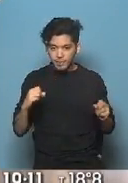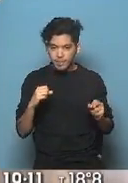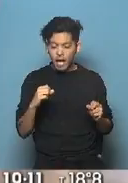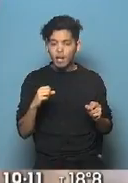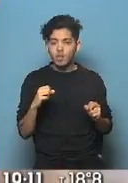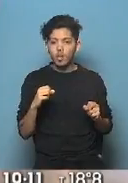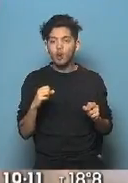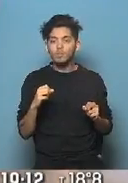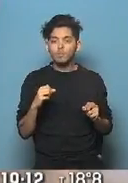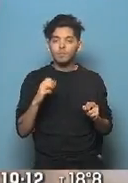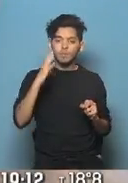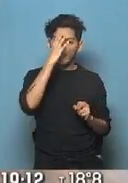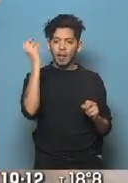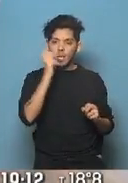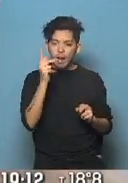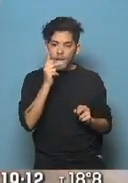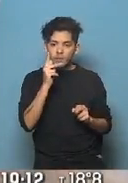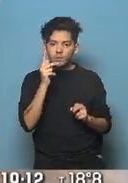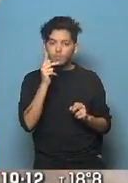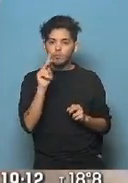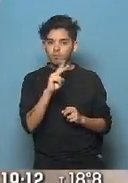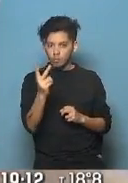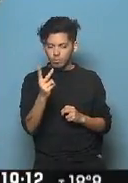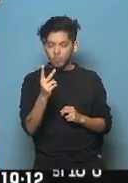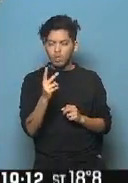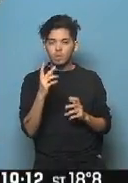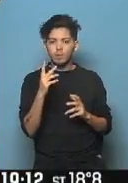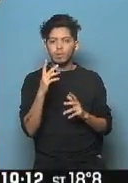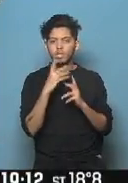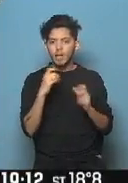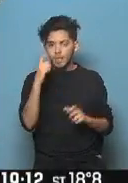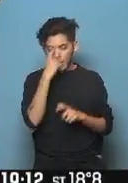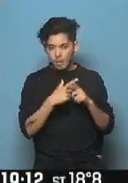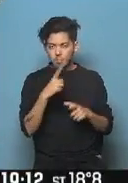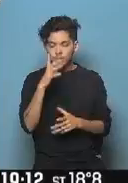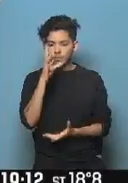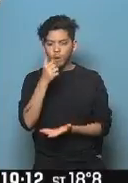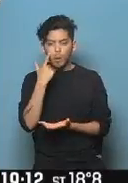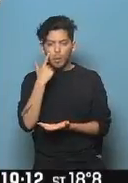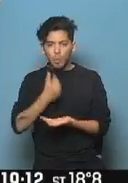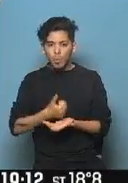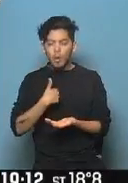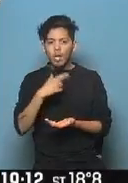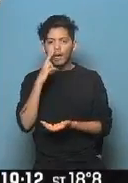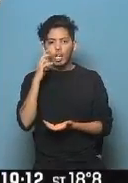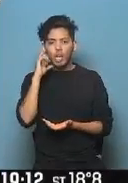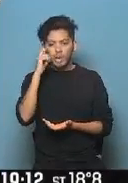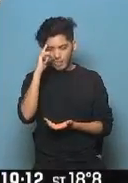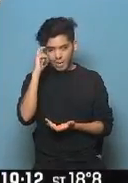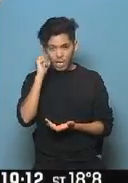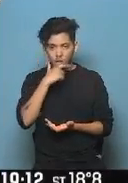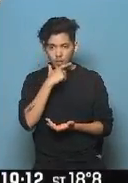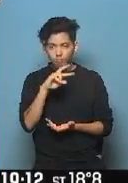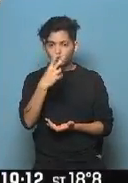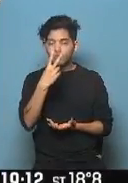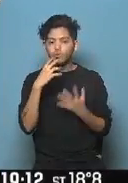secretarios de Néstor Kirchner y Cristina Fernández que estaban en Río Gallegos. Los dos secretarios,